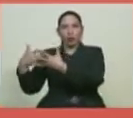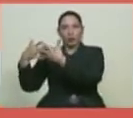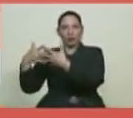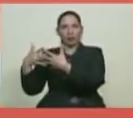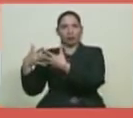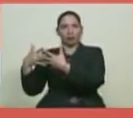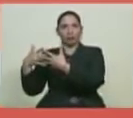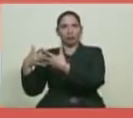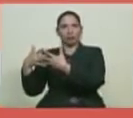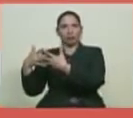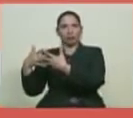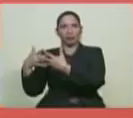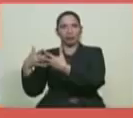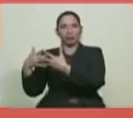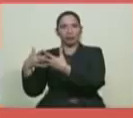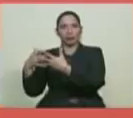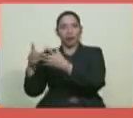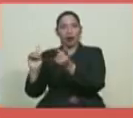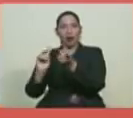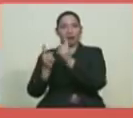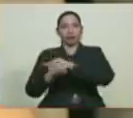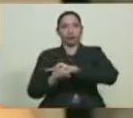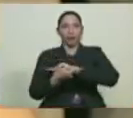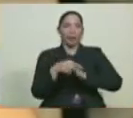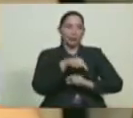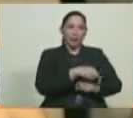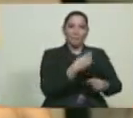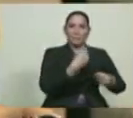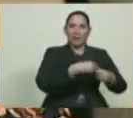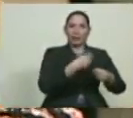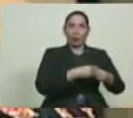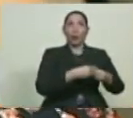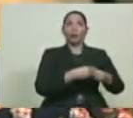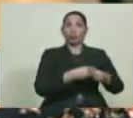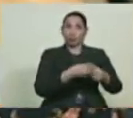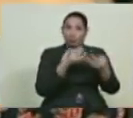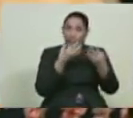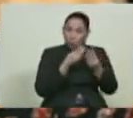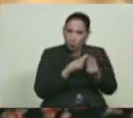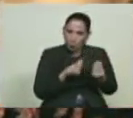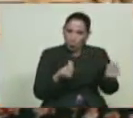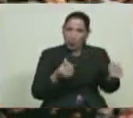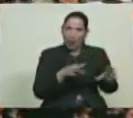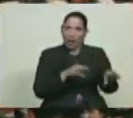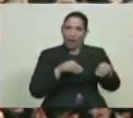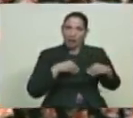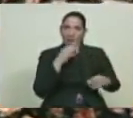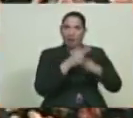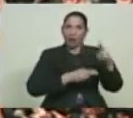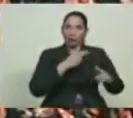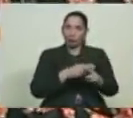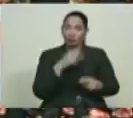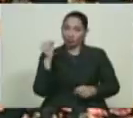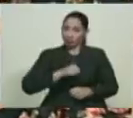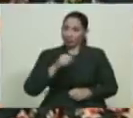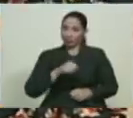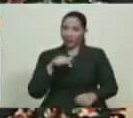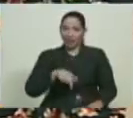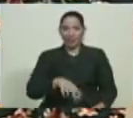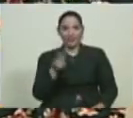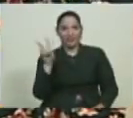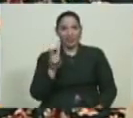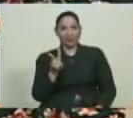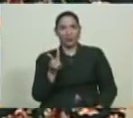cambio, el precio del petróleo es un hecho tangible, universalmente aceptado. Y ese petróleo está ahí,